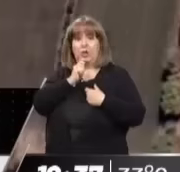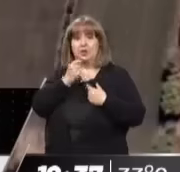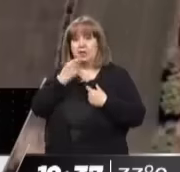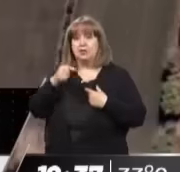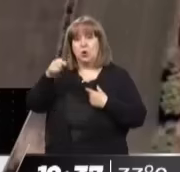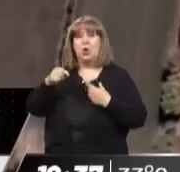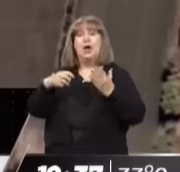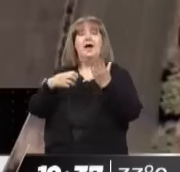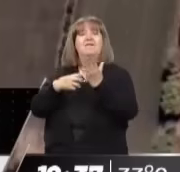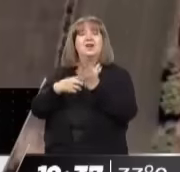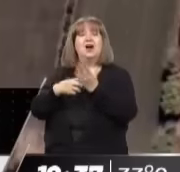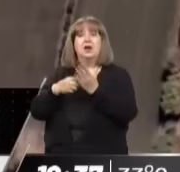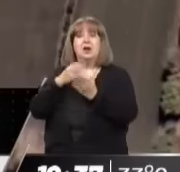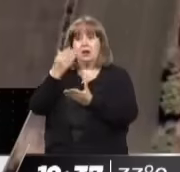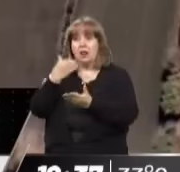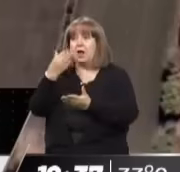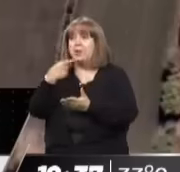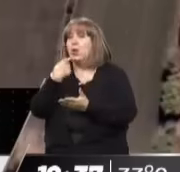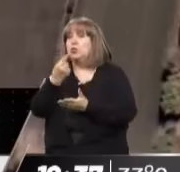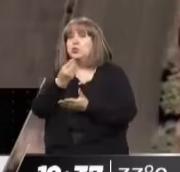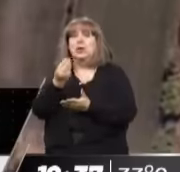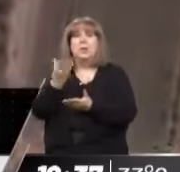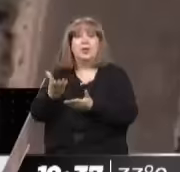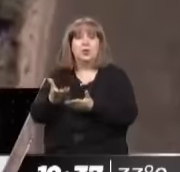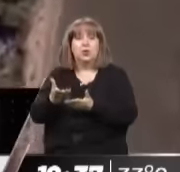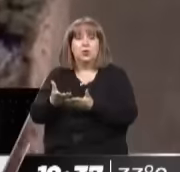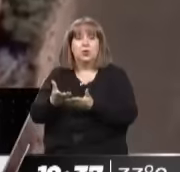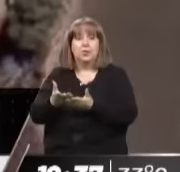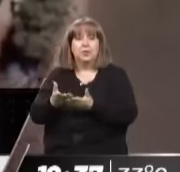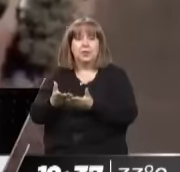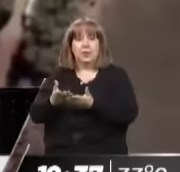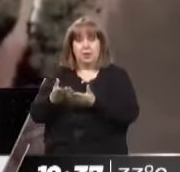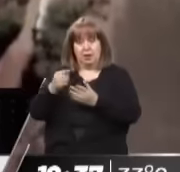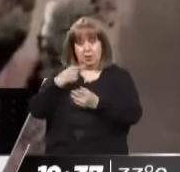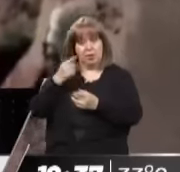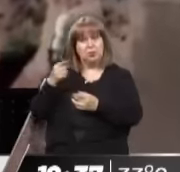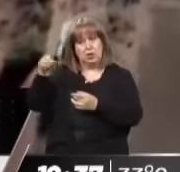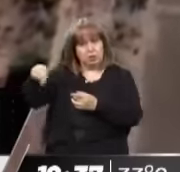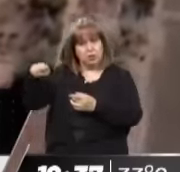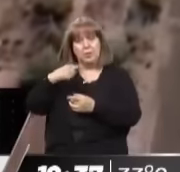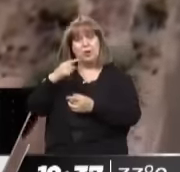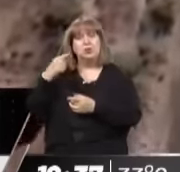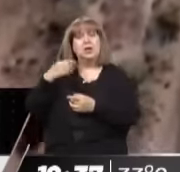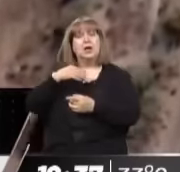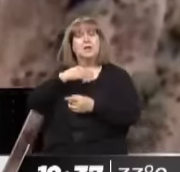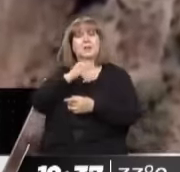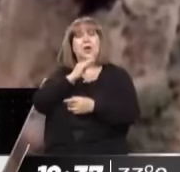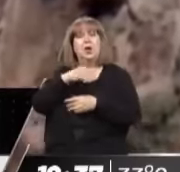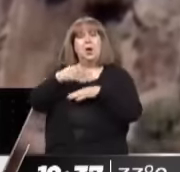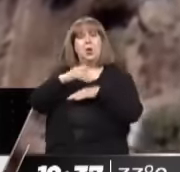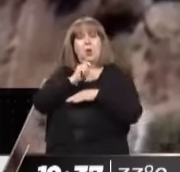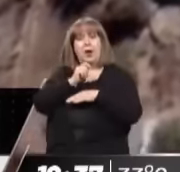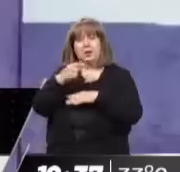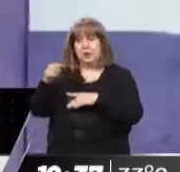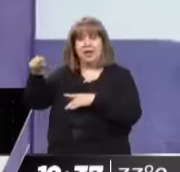el fiscal Frick. Miguel, perdóname, ¿se ha comprobado, la justicia habló con los chicos, son menores de edad todos? Mirá, no nos dan información